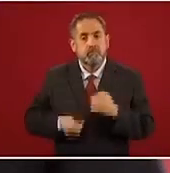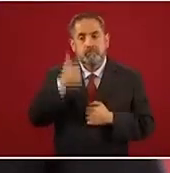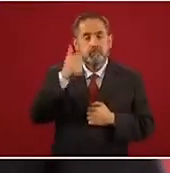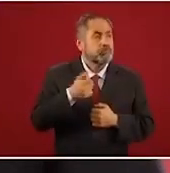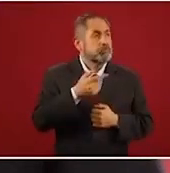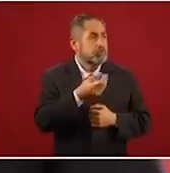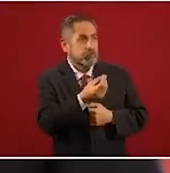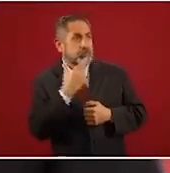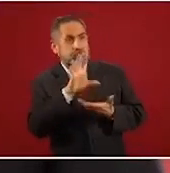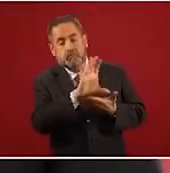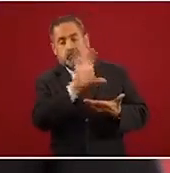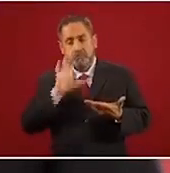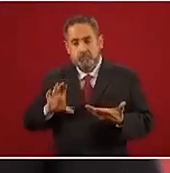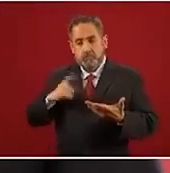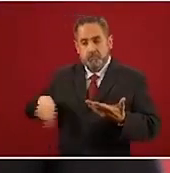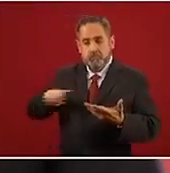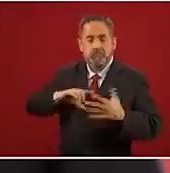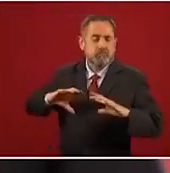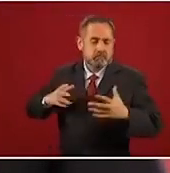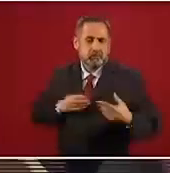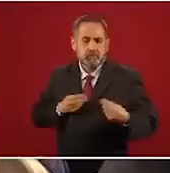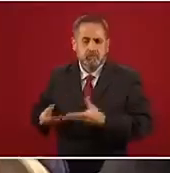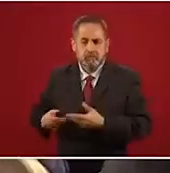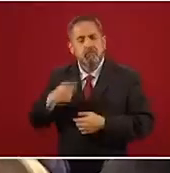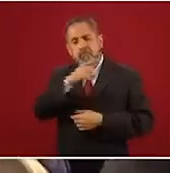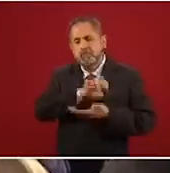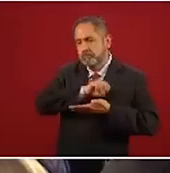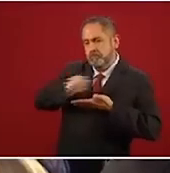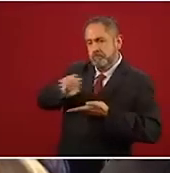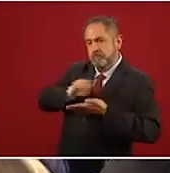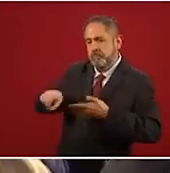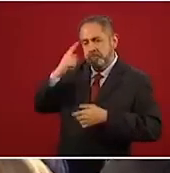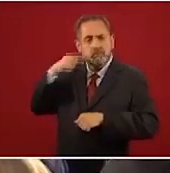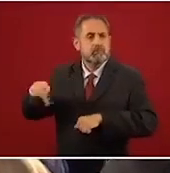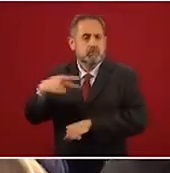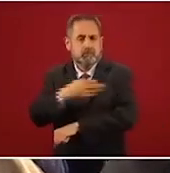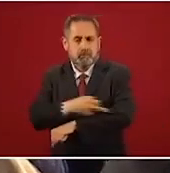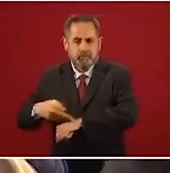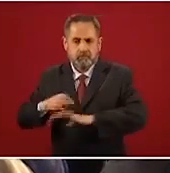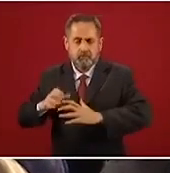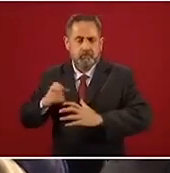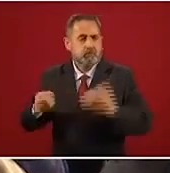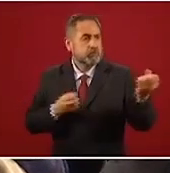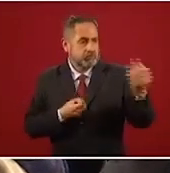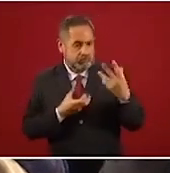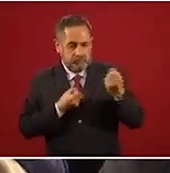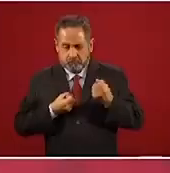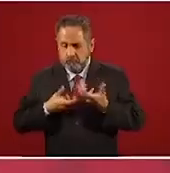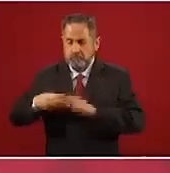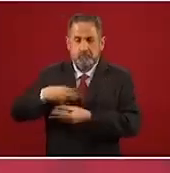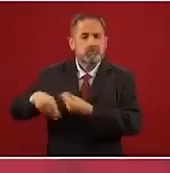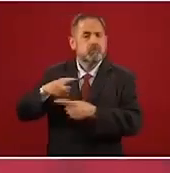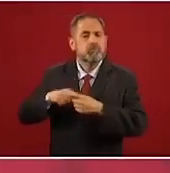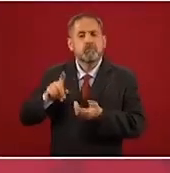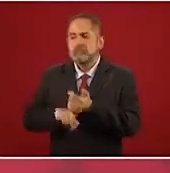dinero de nuestros paisanos que mandan a sus familiares, que todo este dinero llega a los